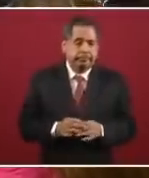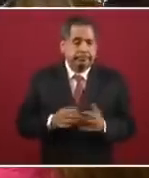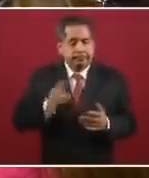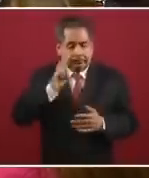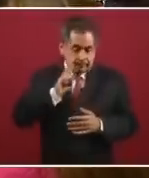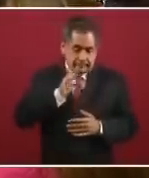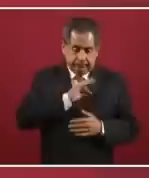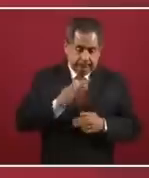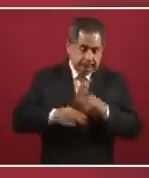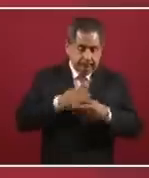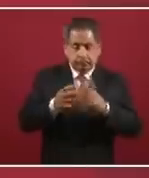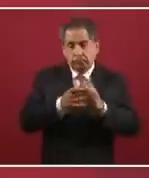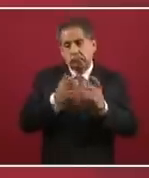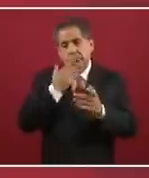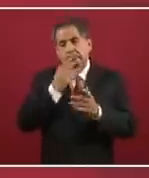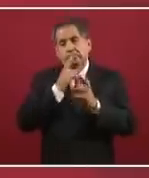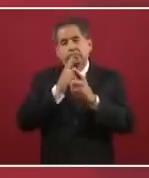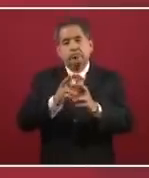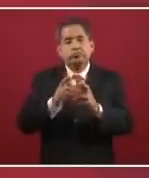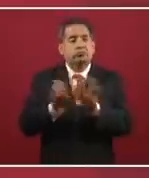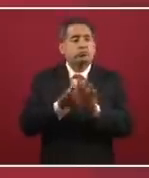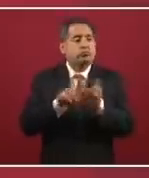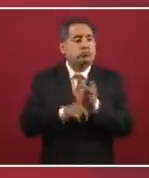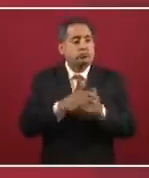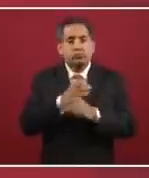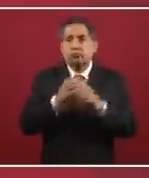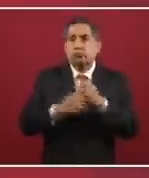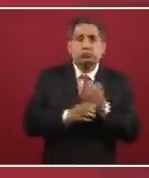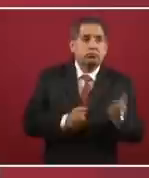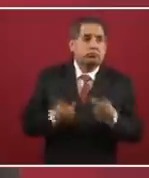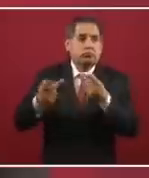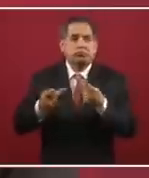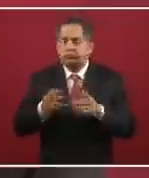podamos tener un resultado favorable, que es congelar el tráfico de armas.